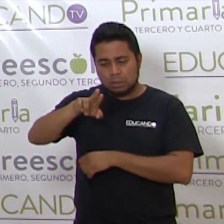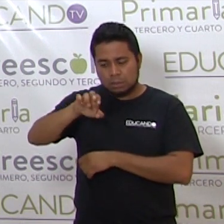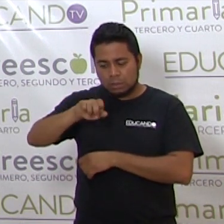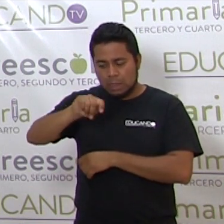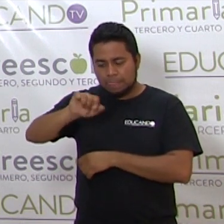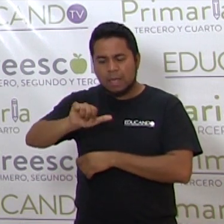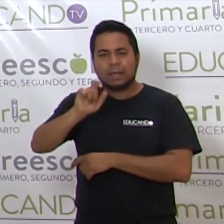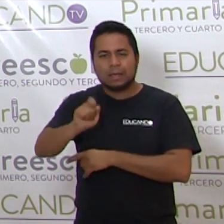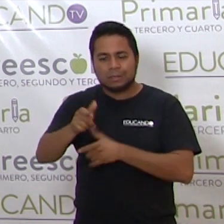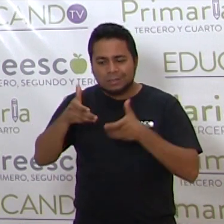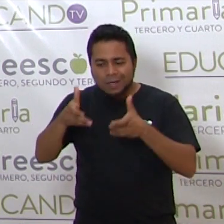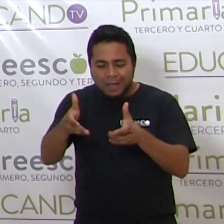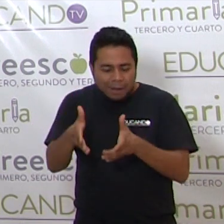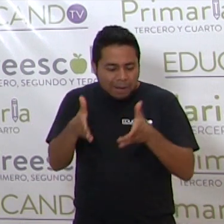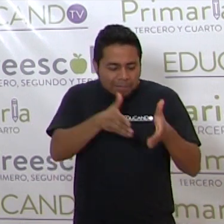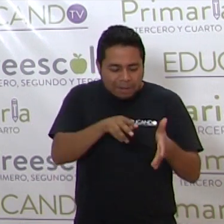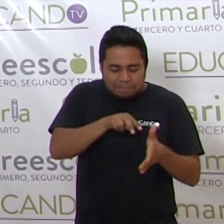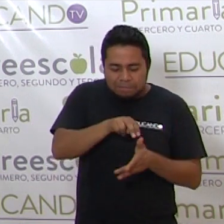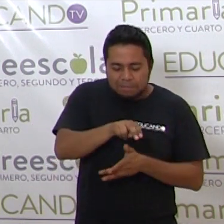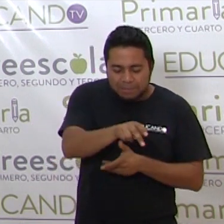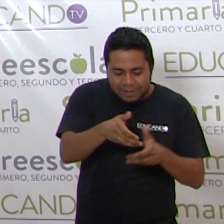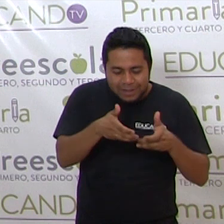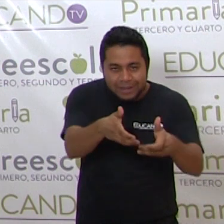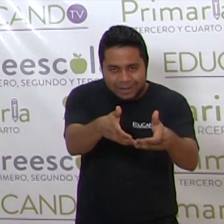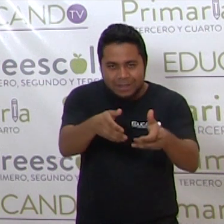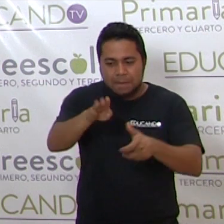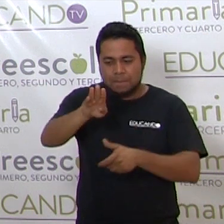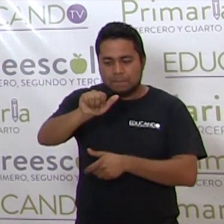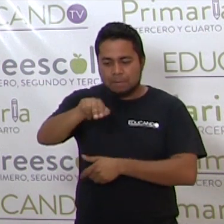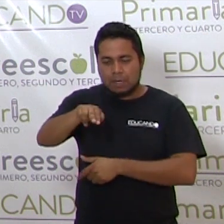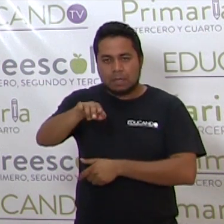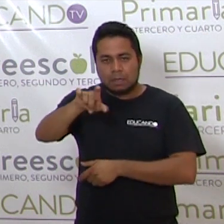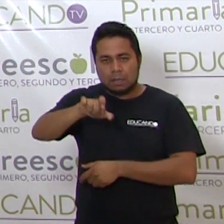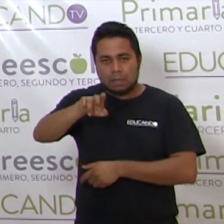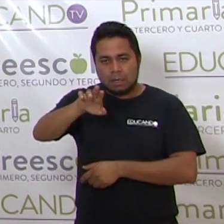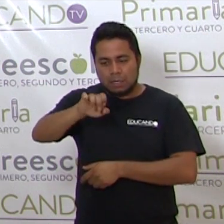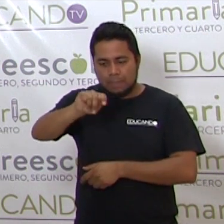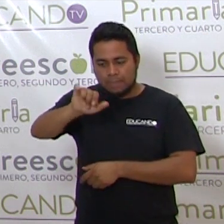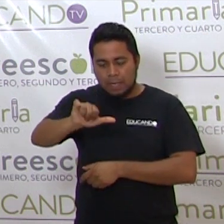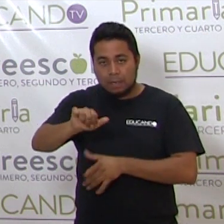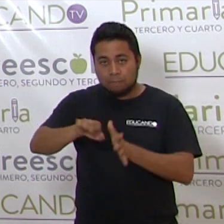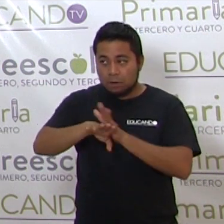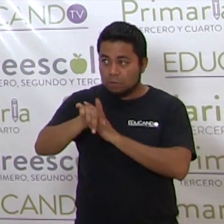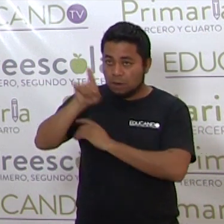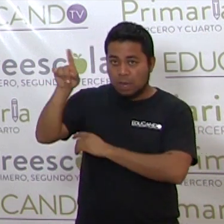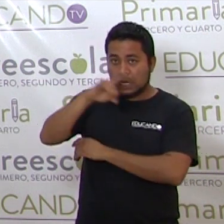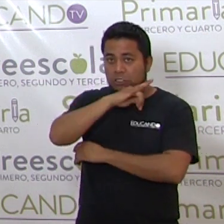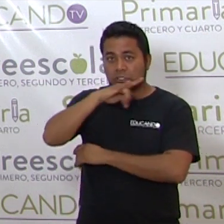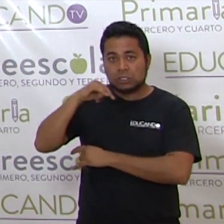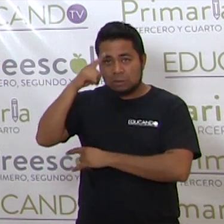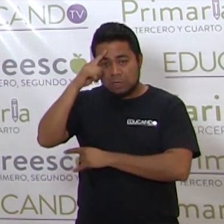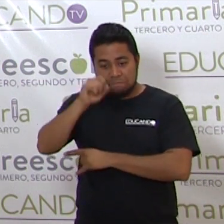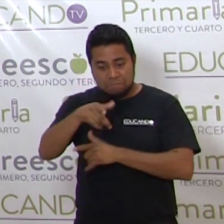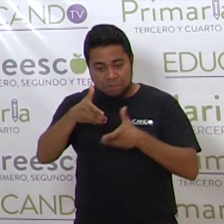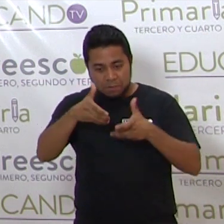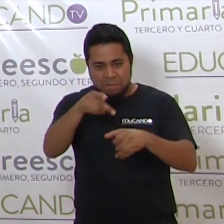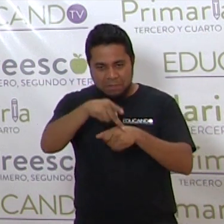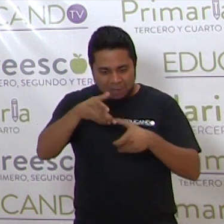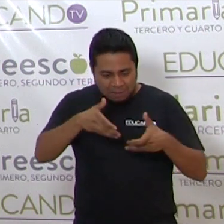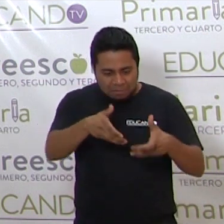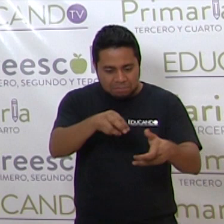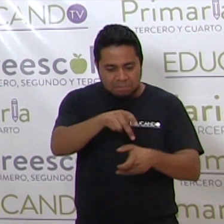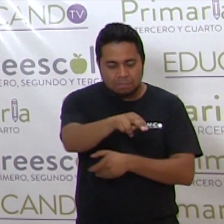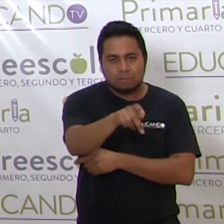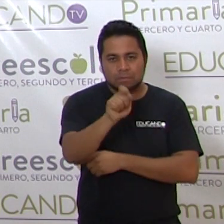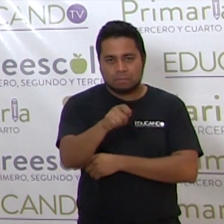esa parte de la calle en donde uno va caminando verdad bueno pues en chile a la banqueta se les